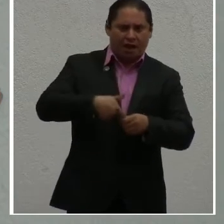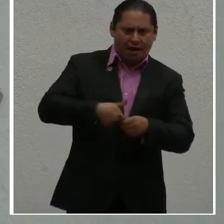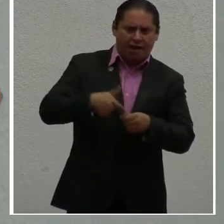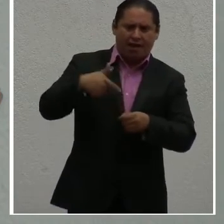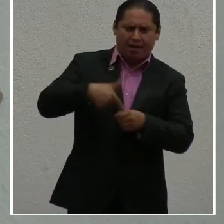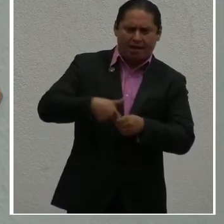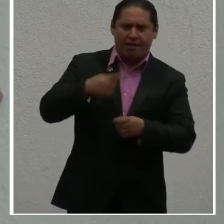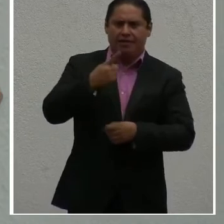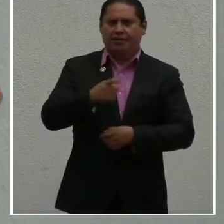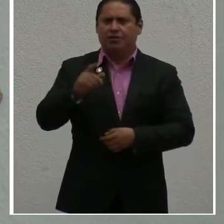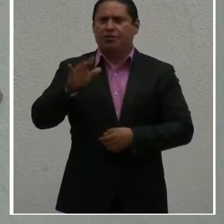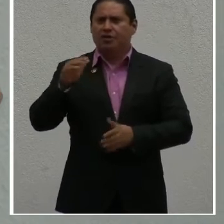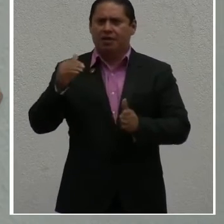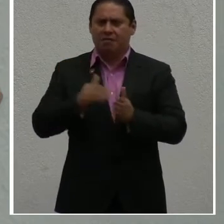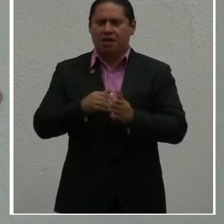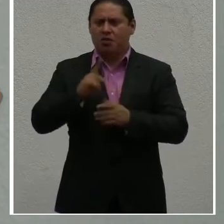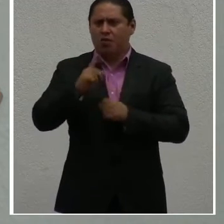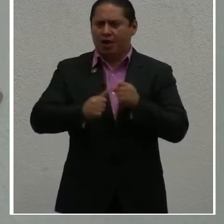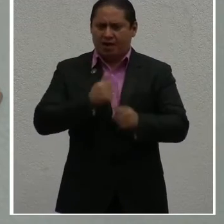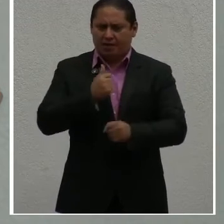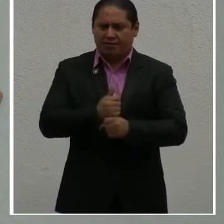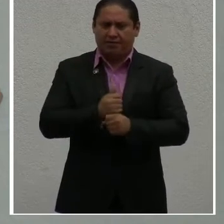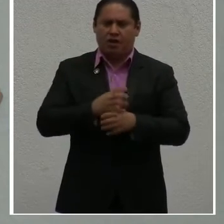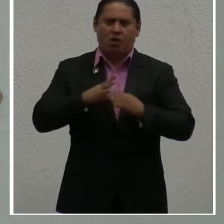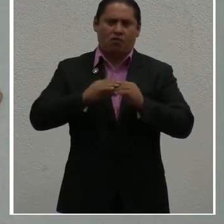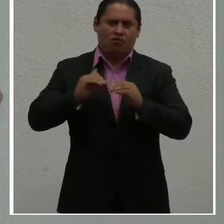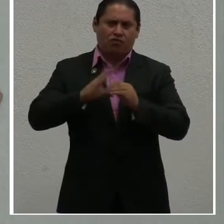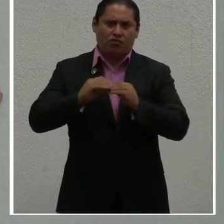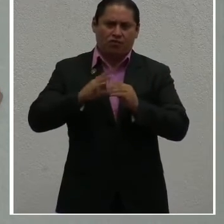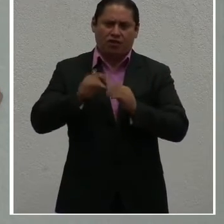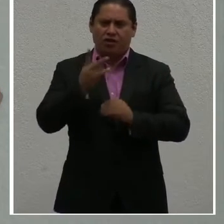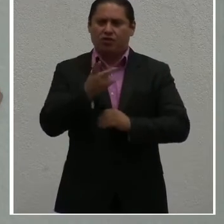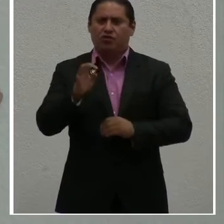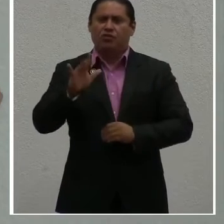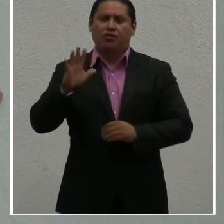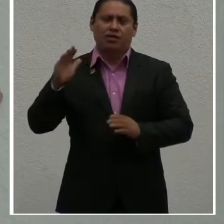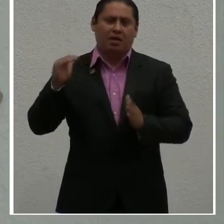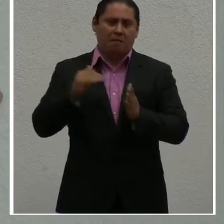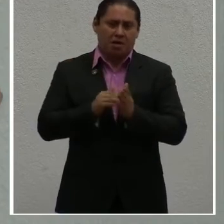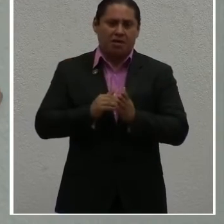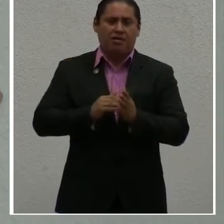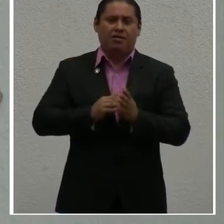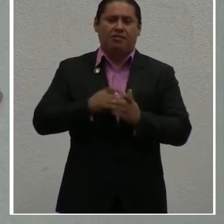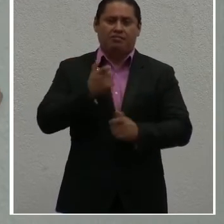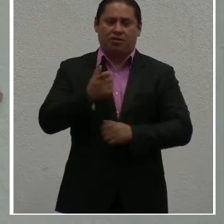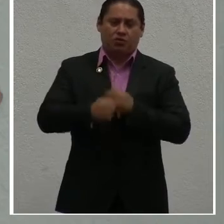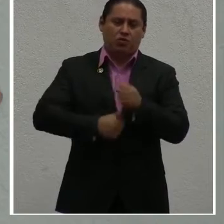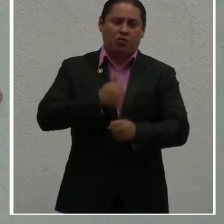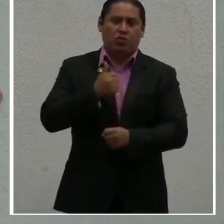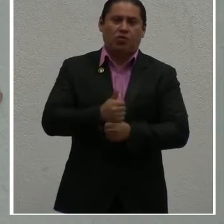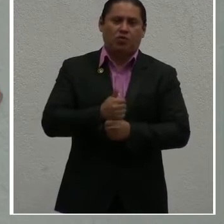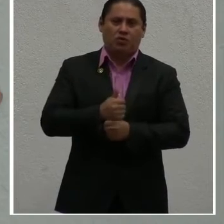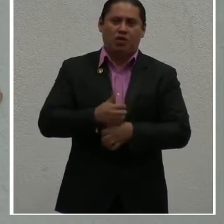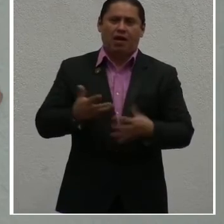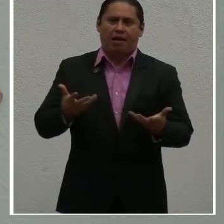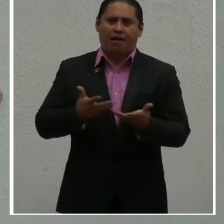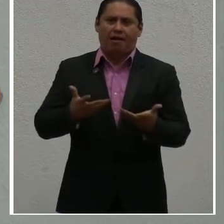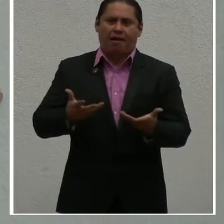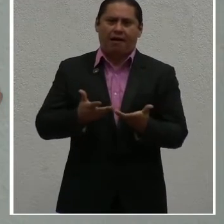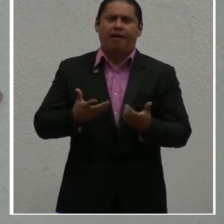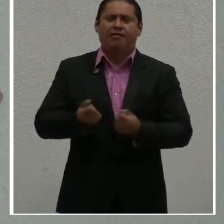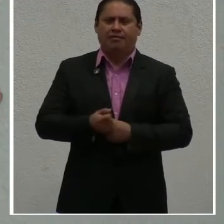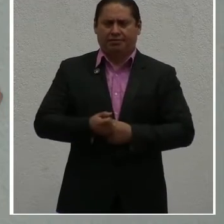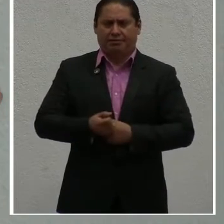150 mil pesos anuales. Empresas de frutas, 250 mil pesos anuales. ¿Qué hace el municipio con ese